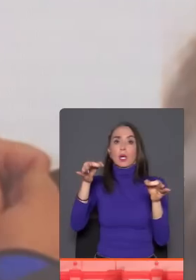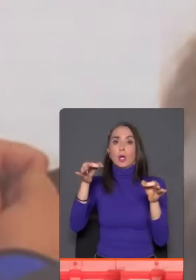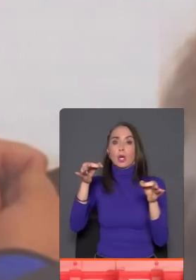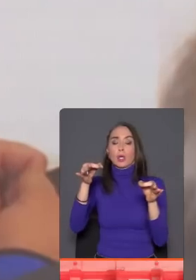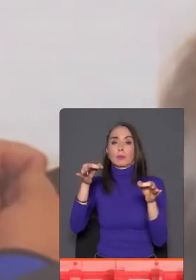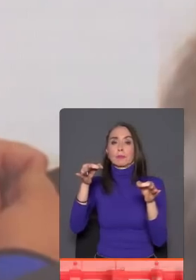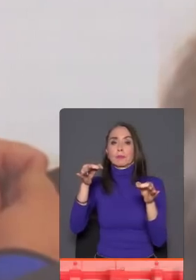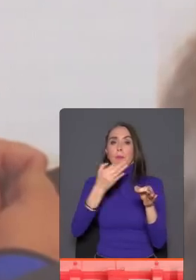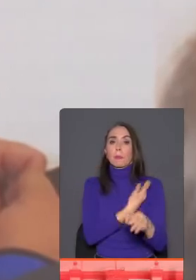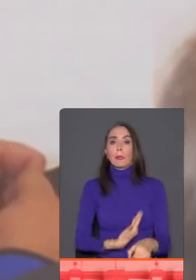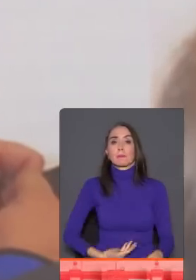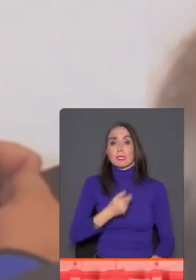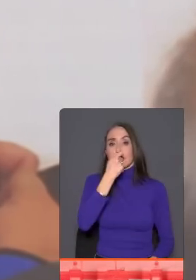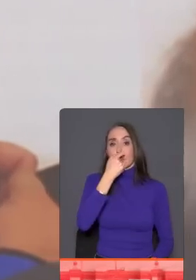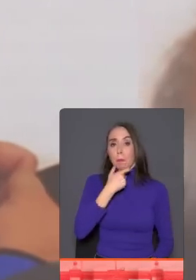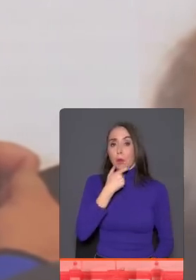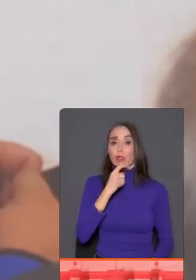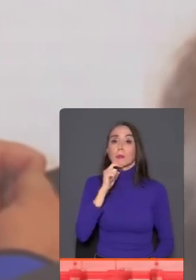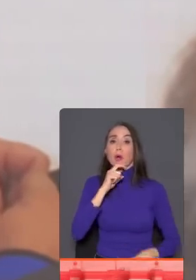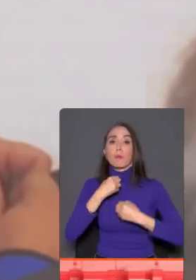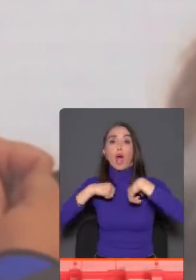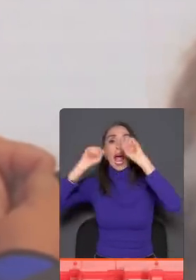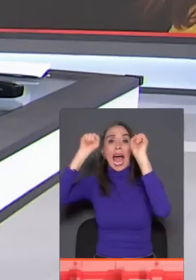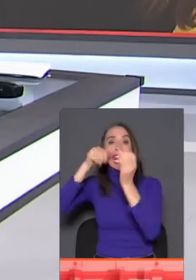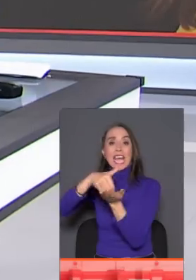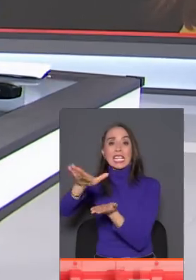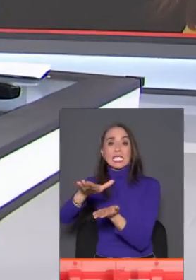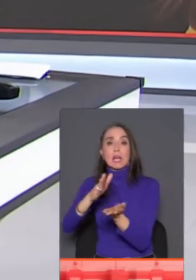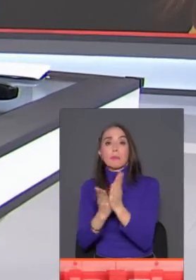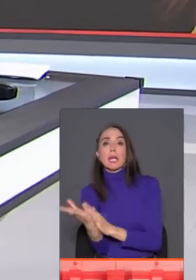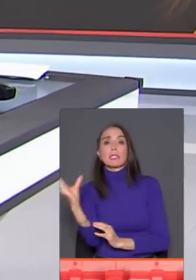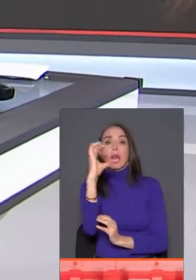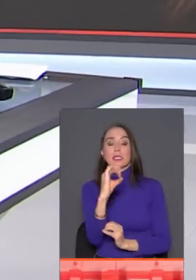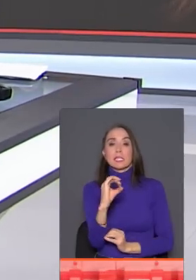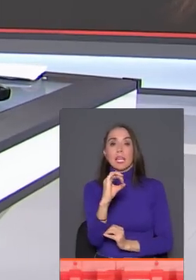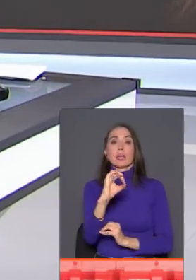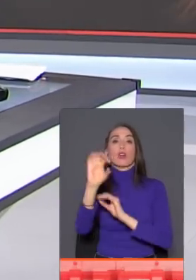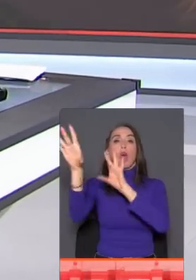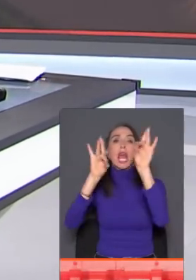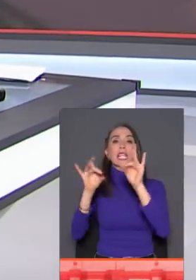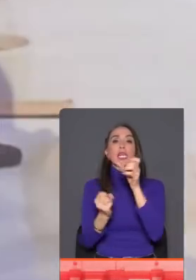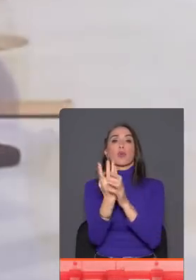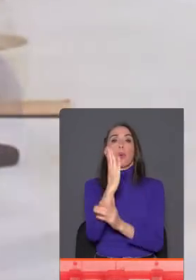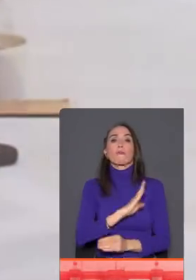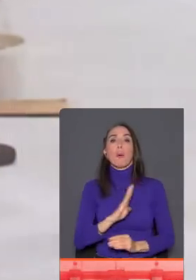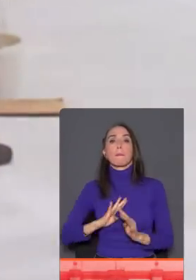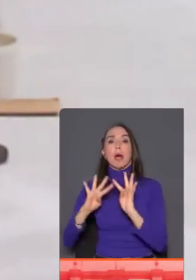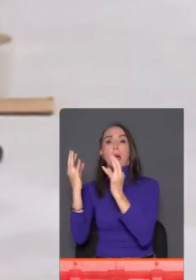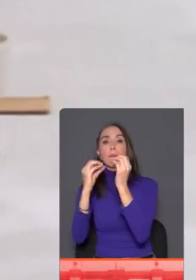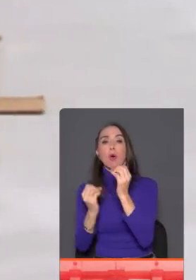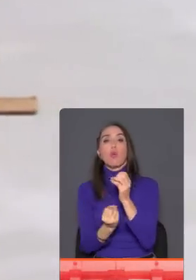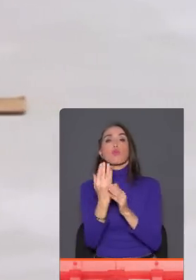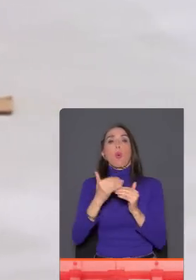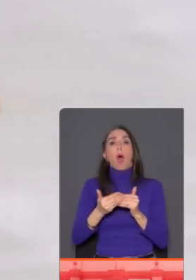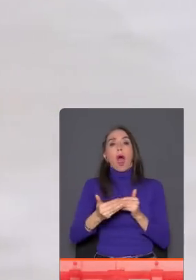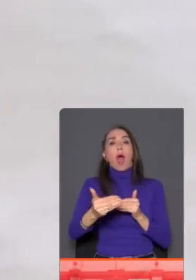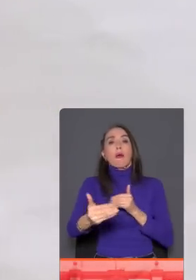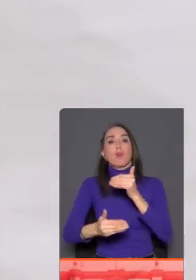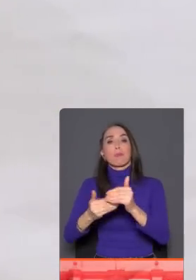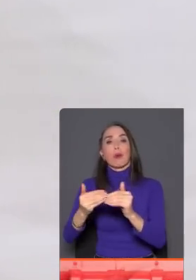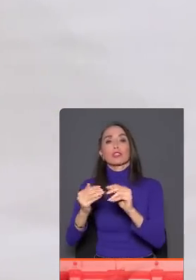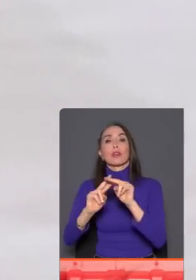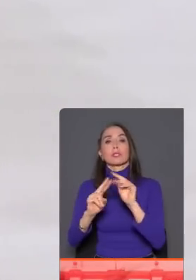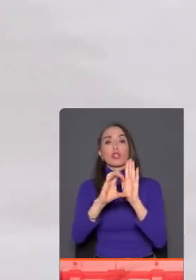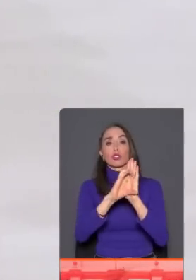de que en el fondo siguen el rechazo parte de todo de cero hay que elegir convencionales y parte un nuevo proceso constituyente había varios enojados